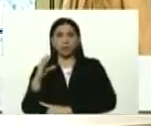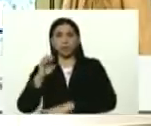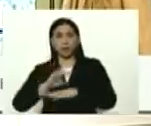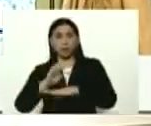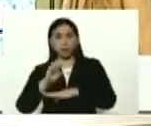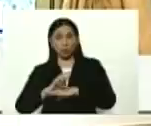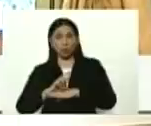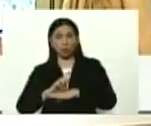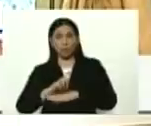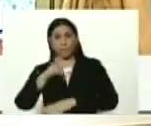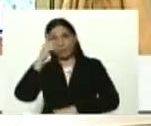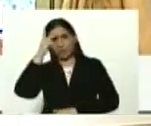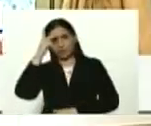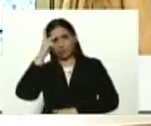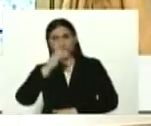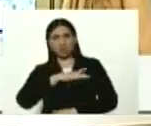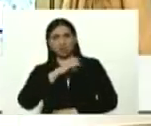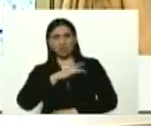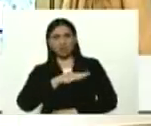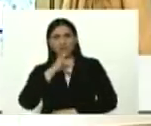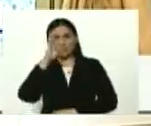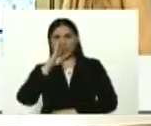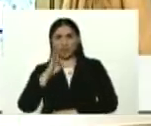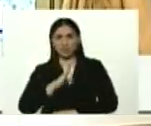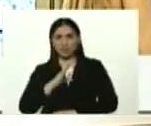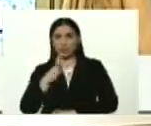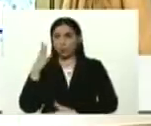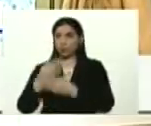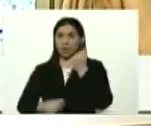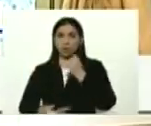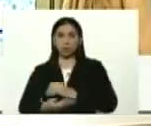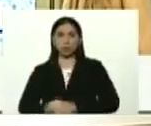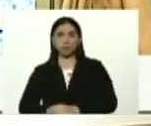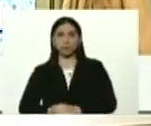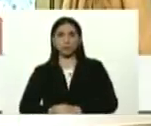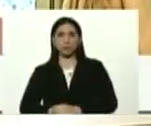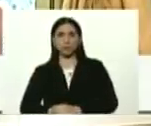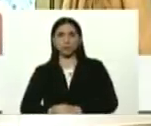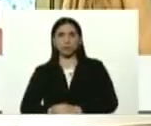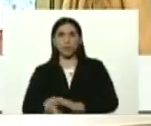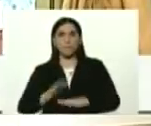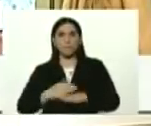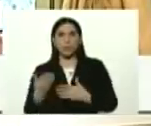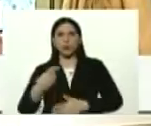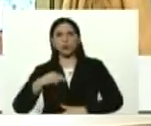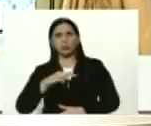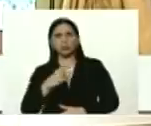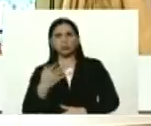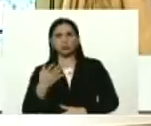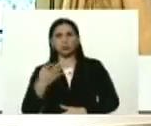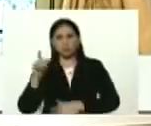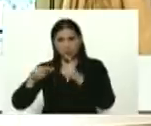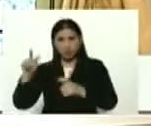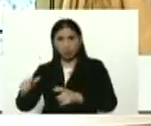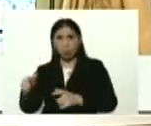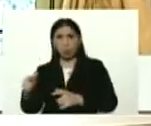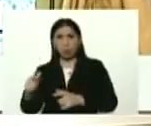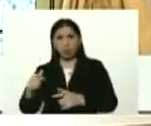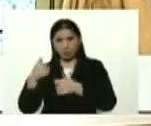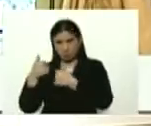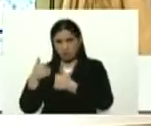Ecuador, en Perú, en Chile, en Brasil, huyendo. Porque si estuvieran bien, se van a